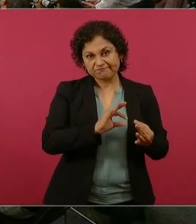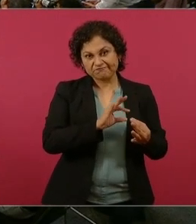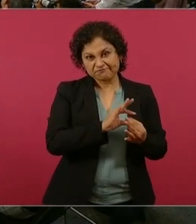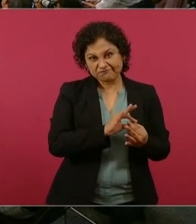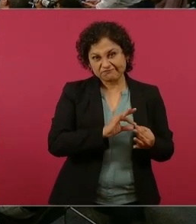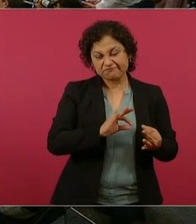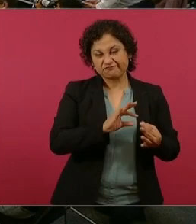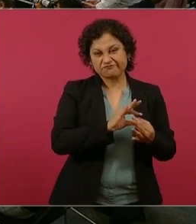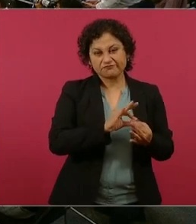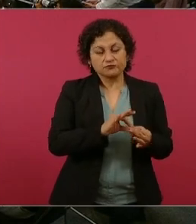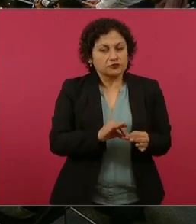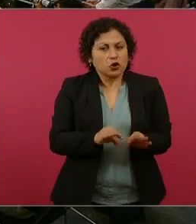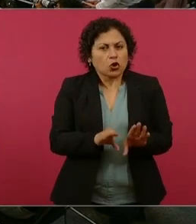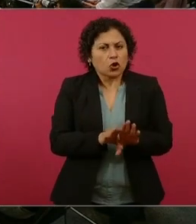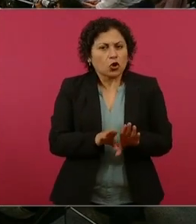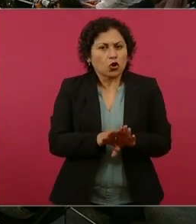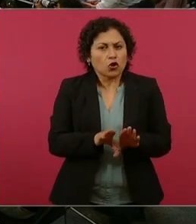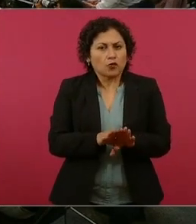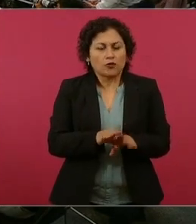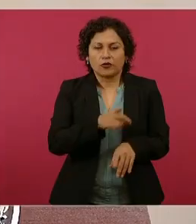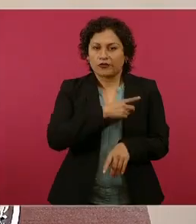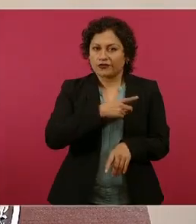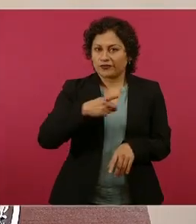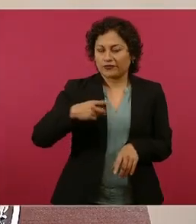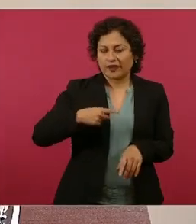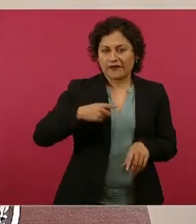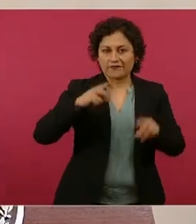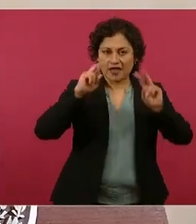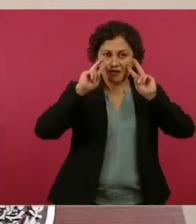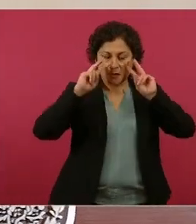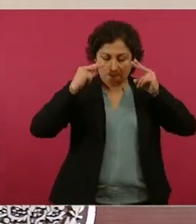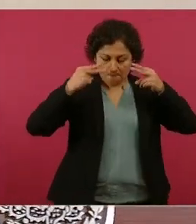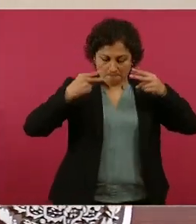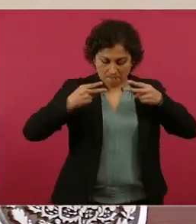haciendo conciencia, vuelvo a lo mismo,